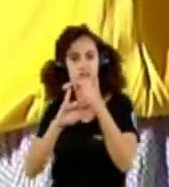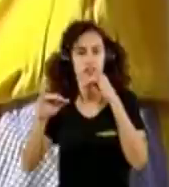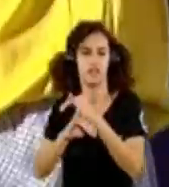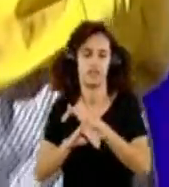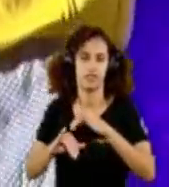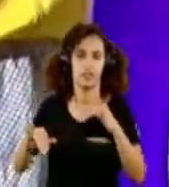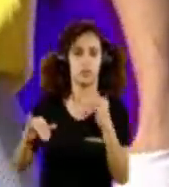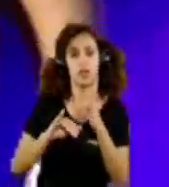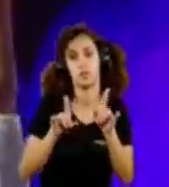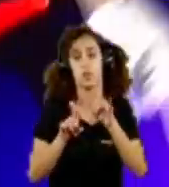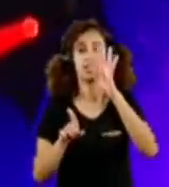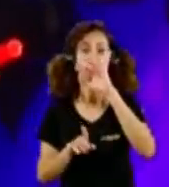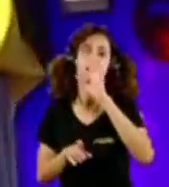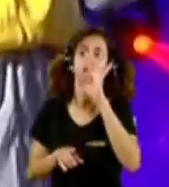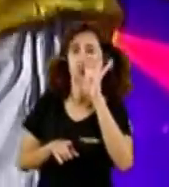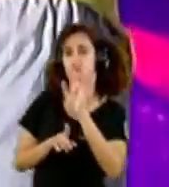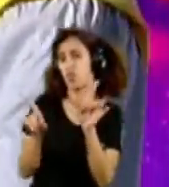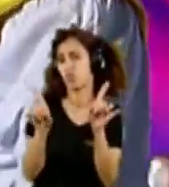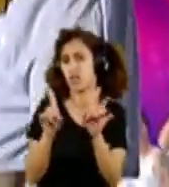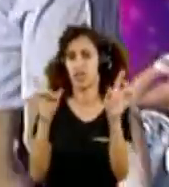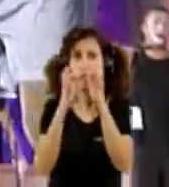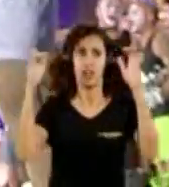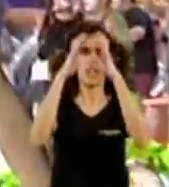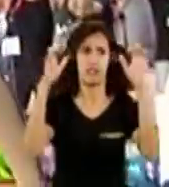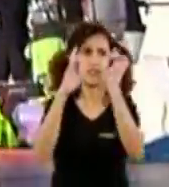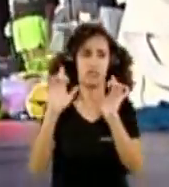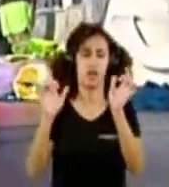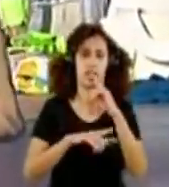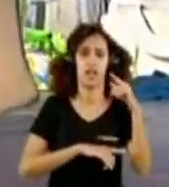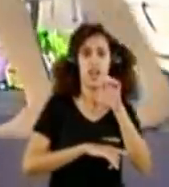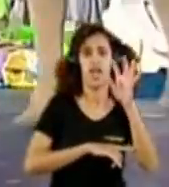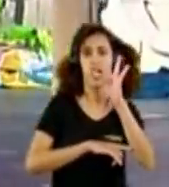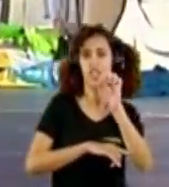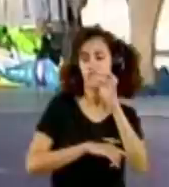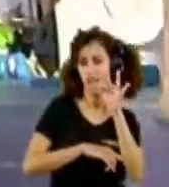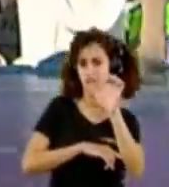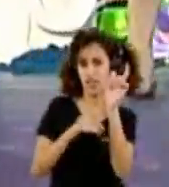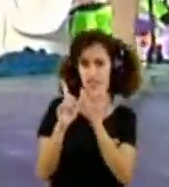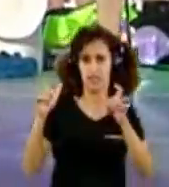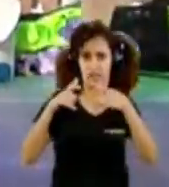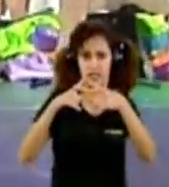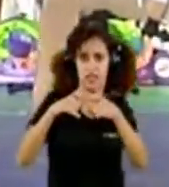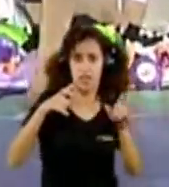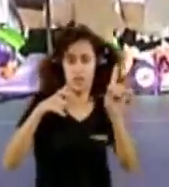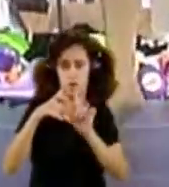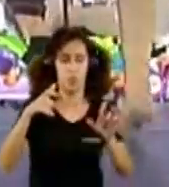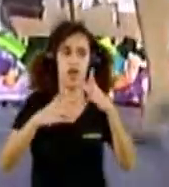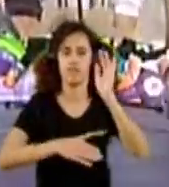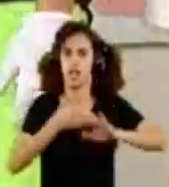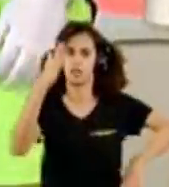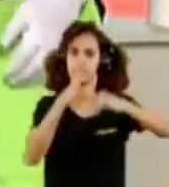con una tremenda ilusión, aunque tape que soñaba con primera división. Pero al final la